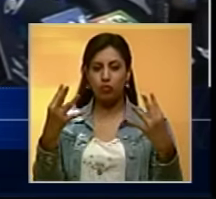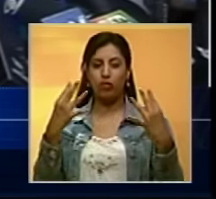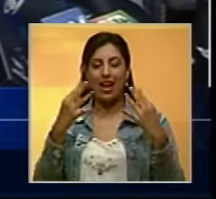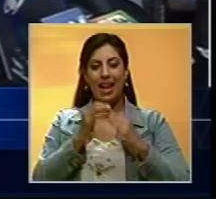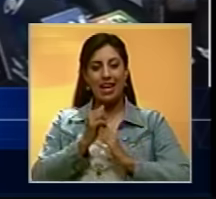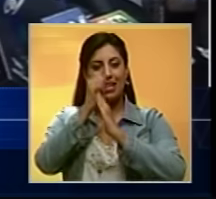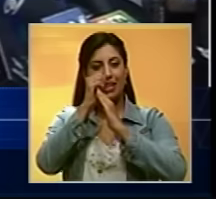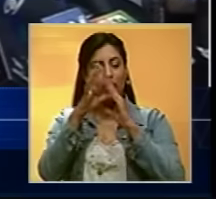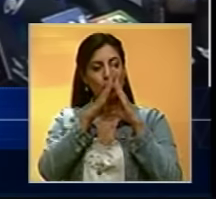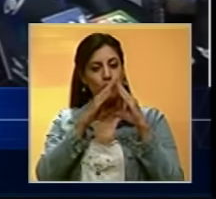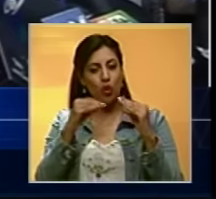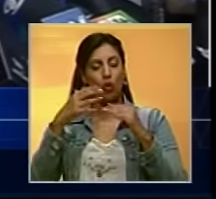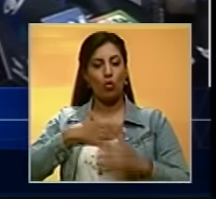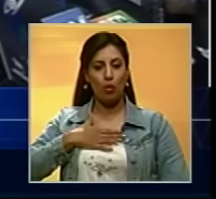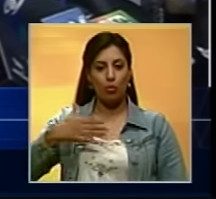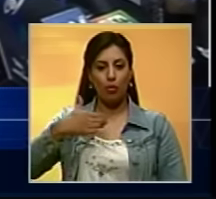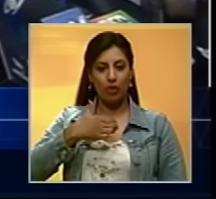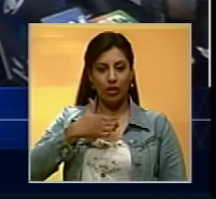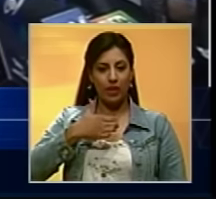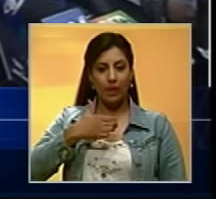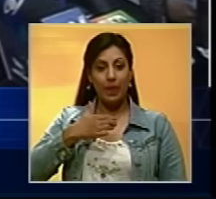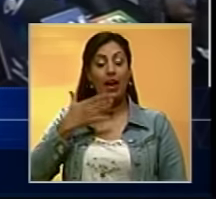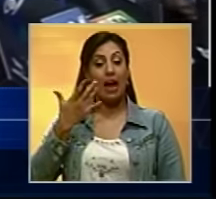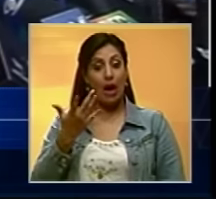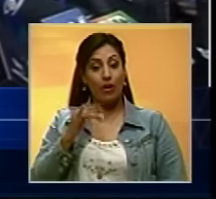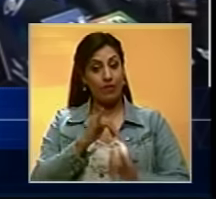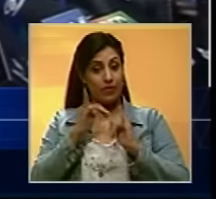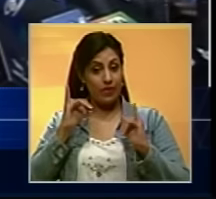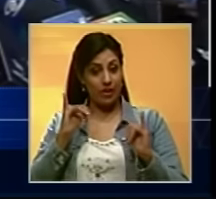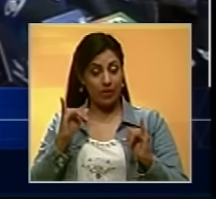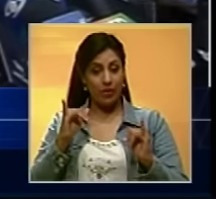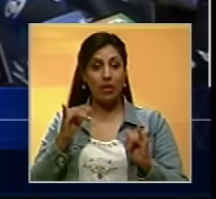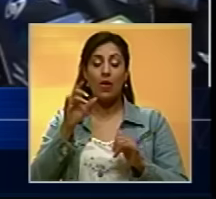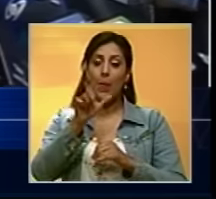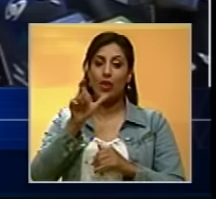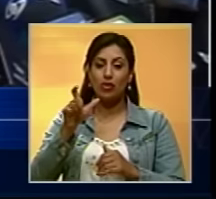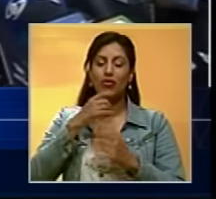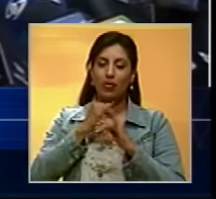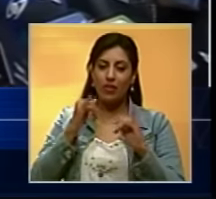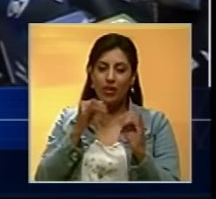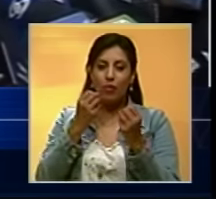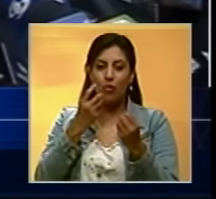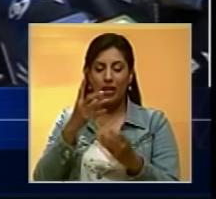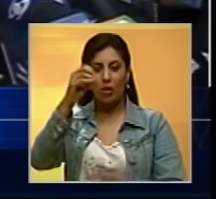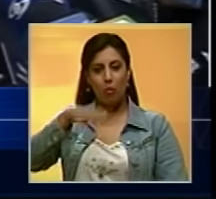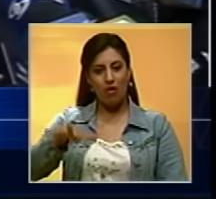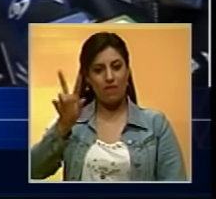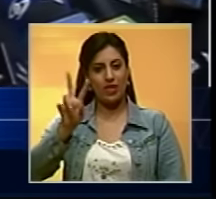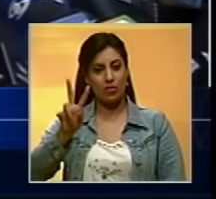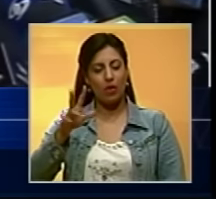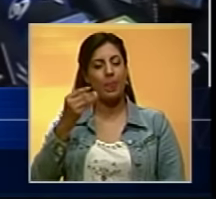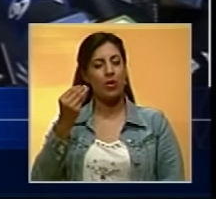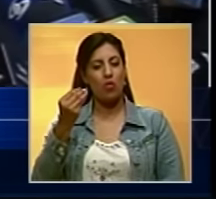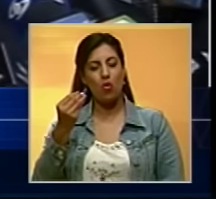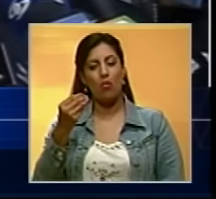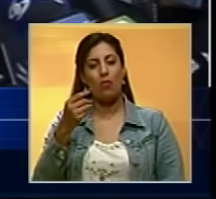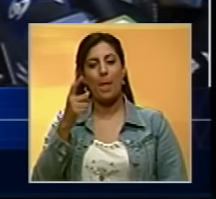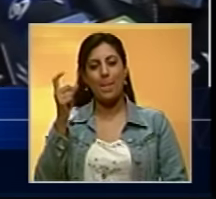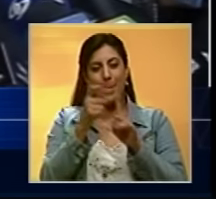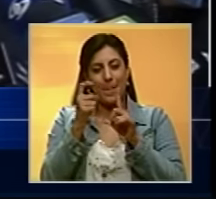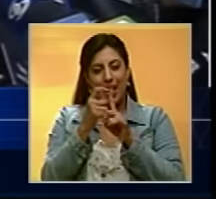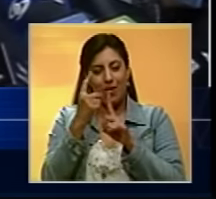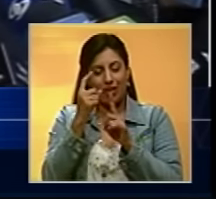liderazgos de la mesa de la unidad democrática termino colegas termino pueblo de Venezuela con una